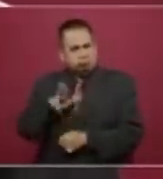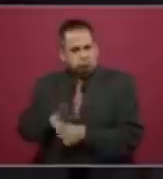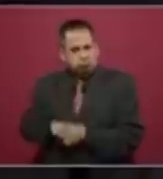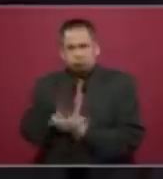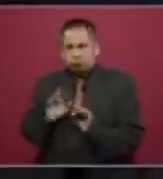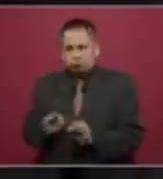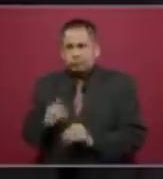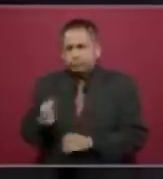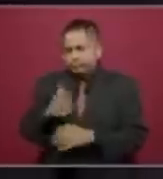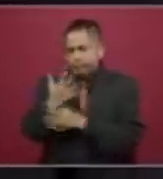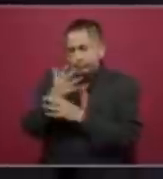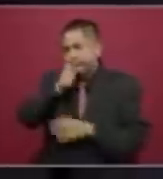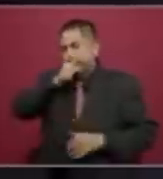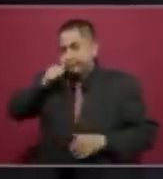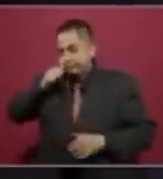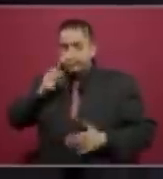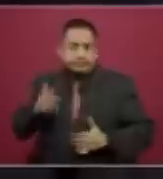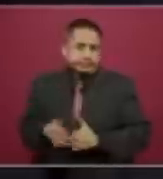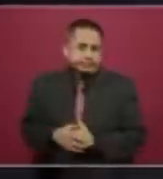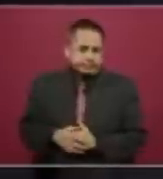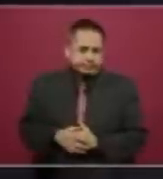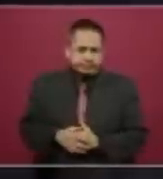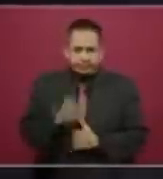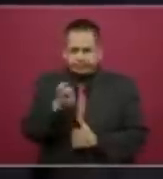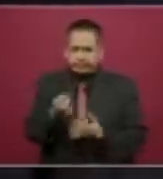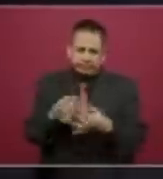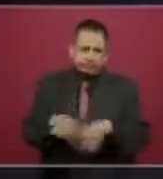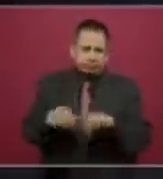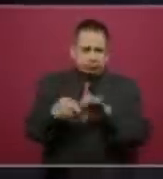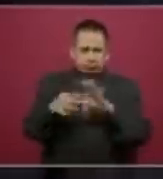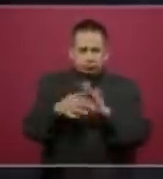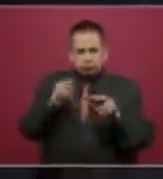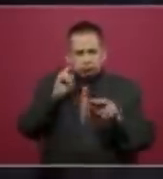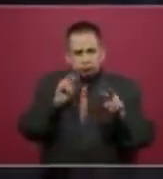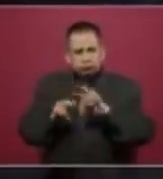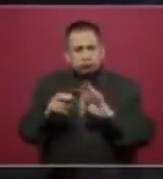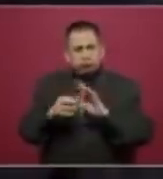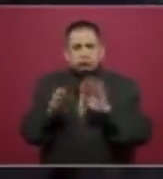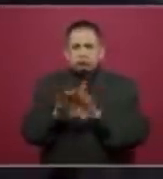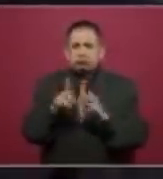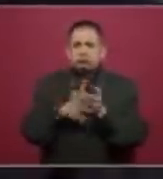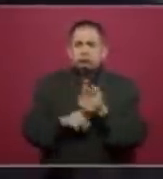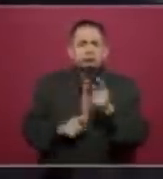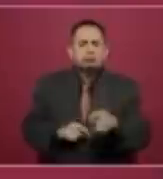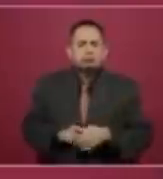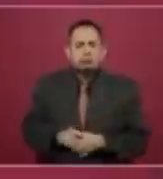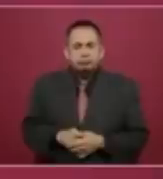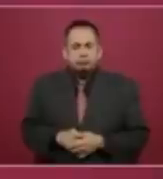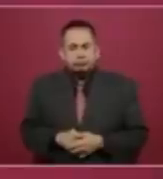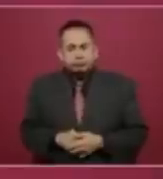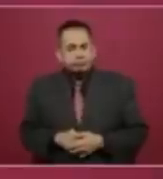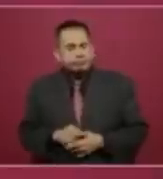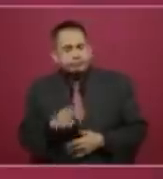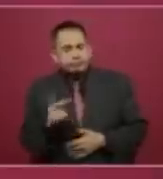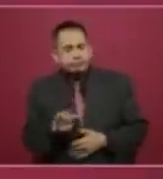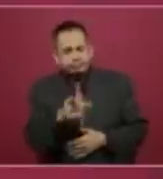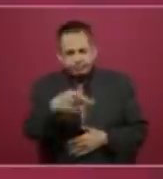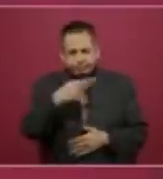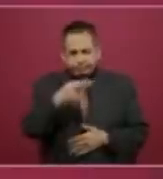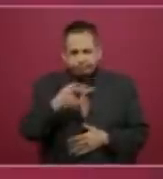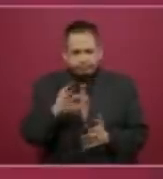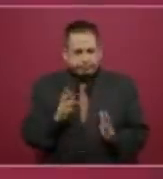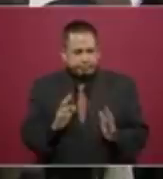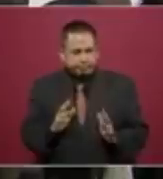Entonces, esto sí es importante verlo. La pregunta que nos